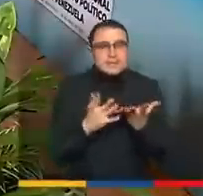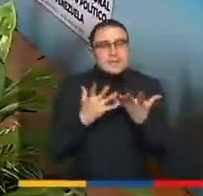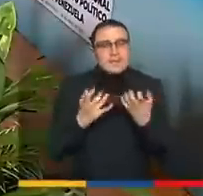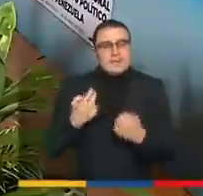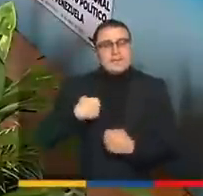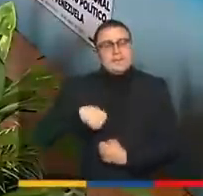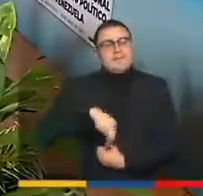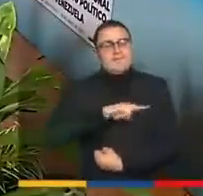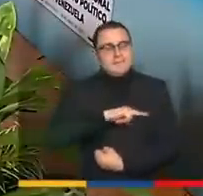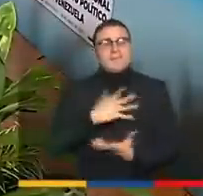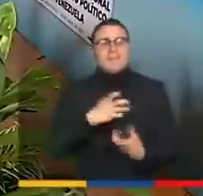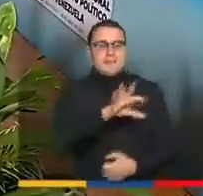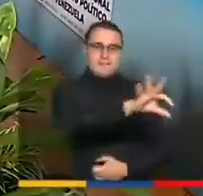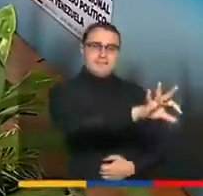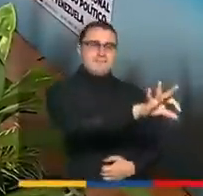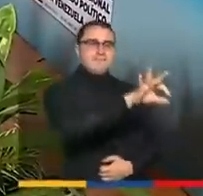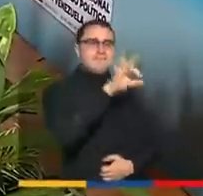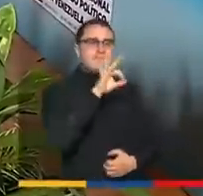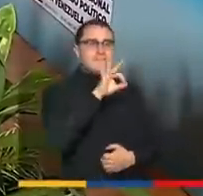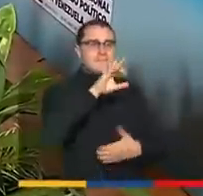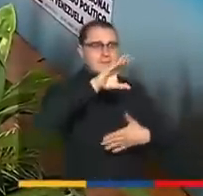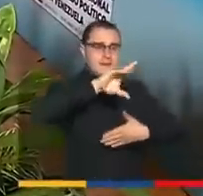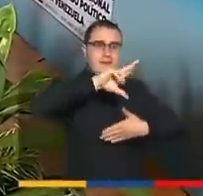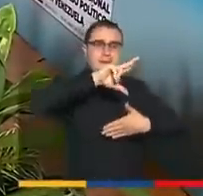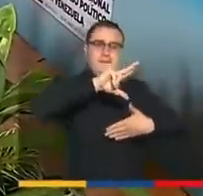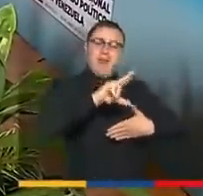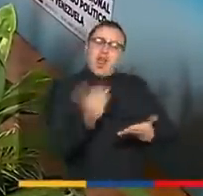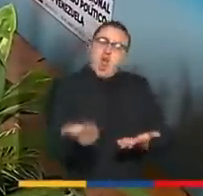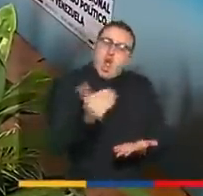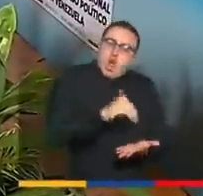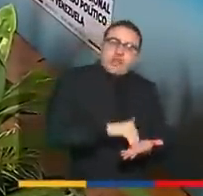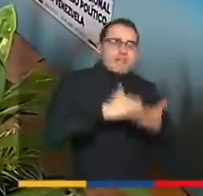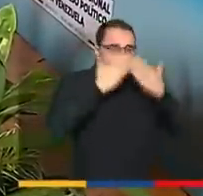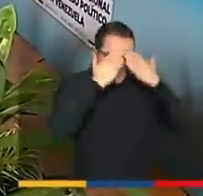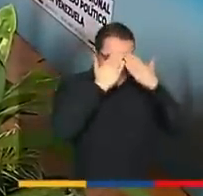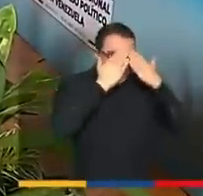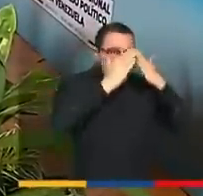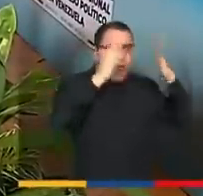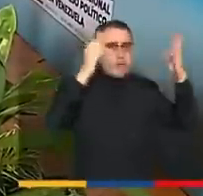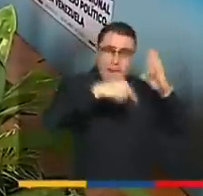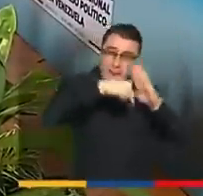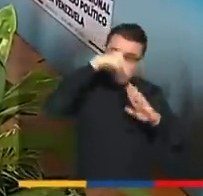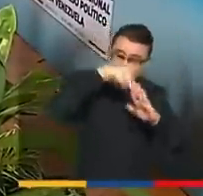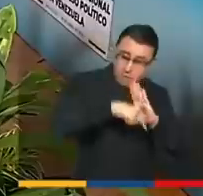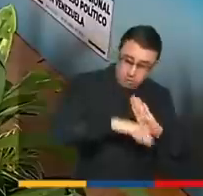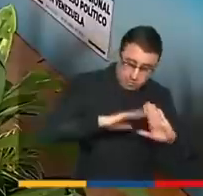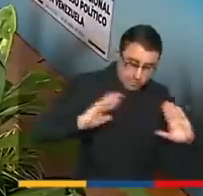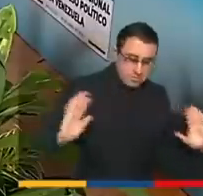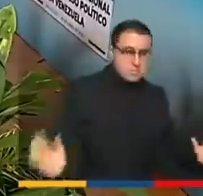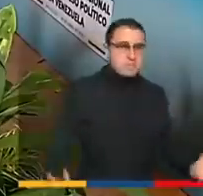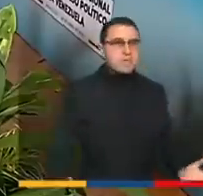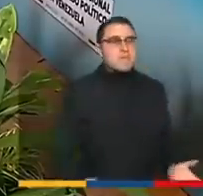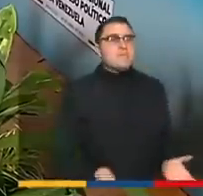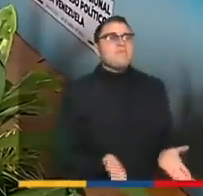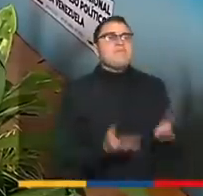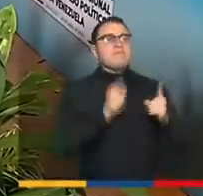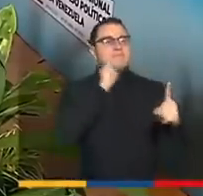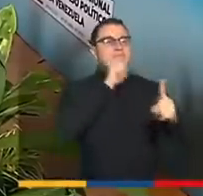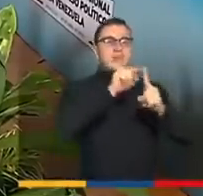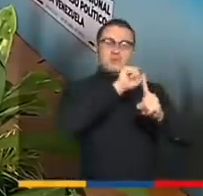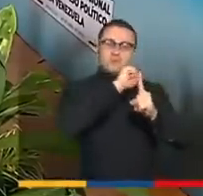la reconstrucción democrática de toda América Latina, profunda, hacia una sociedad más igualitaria y